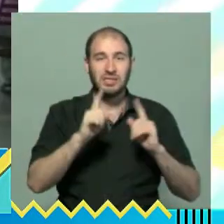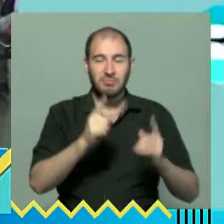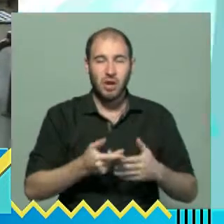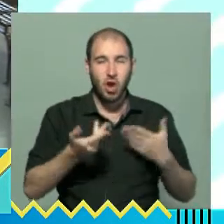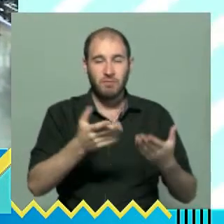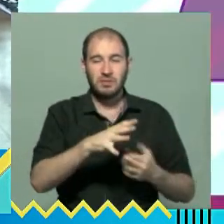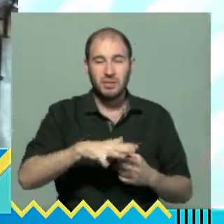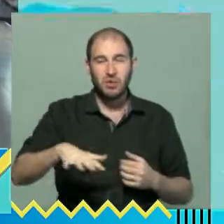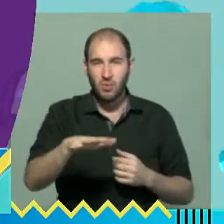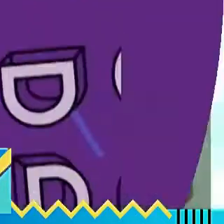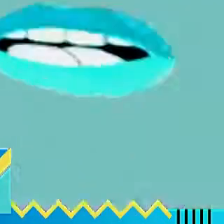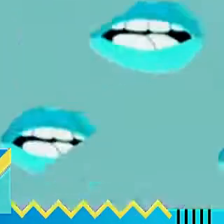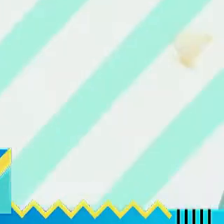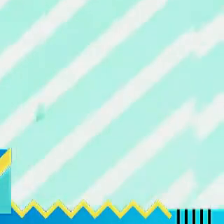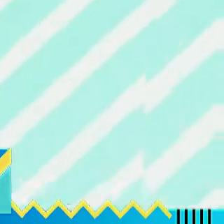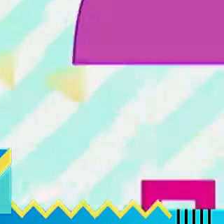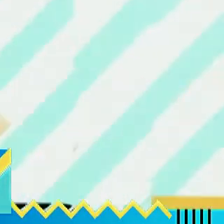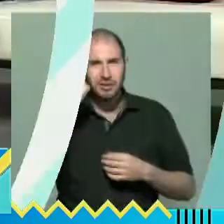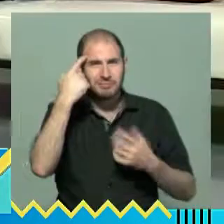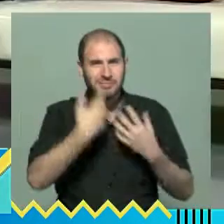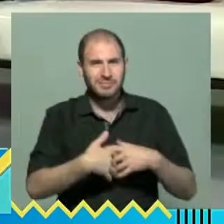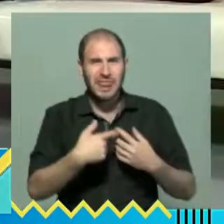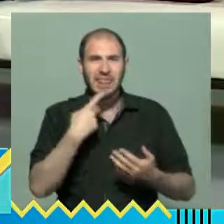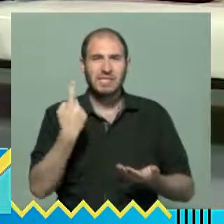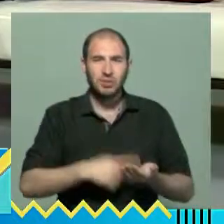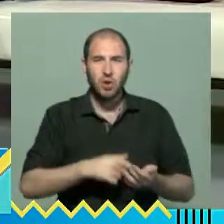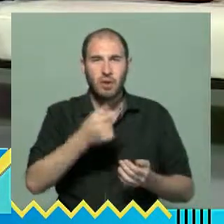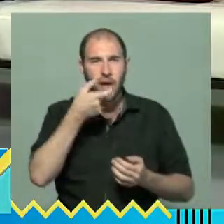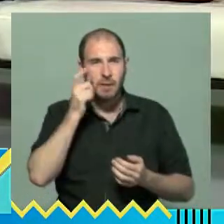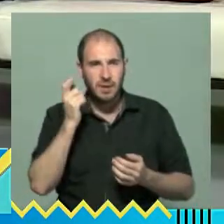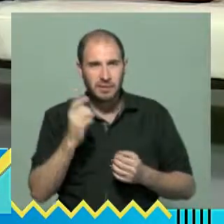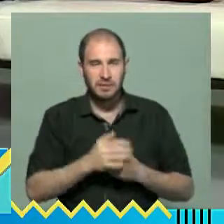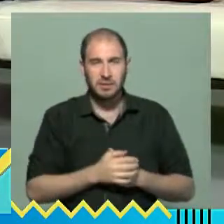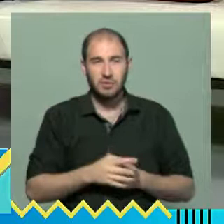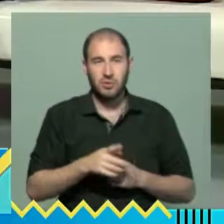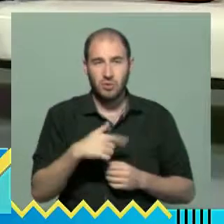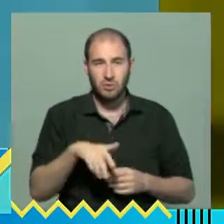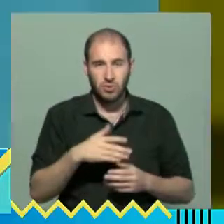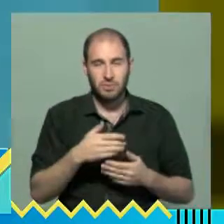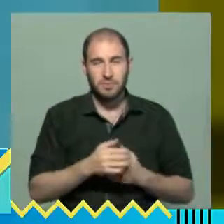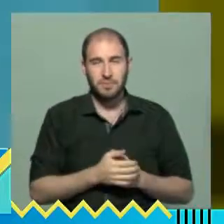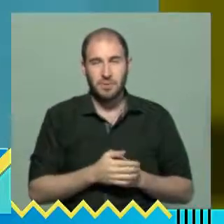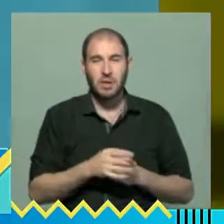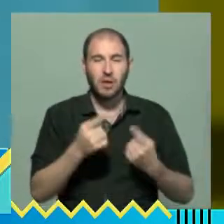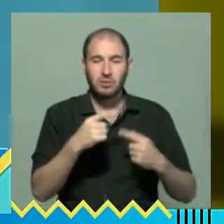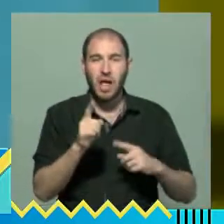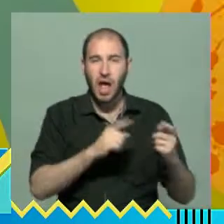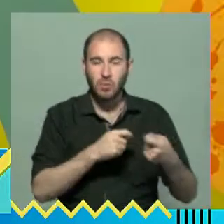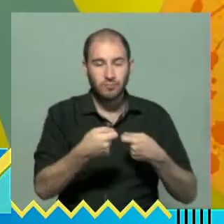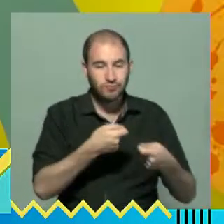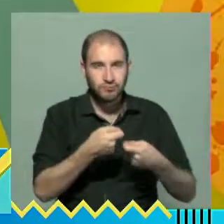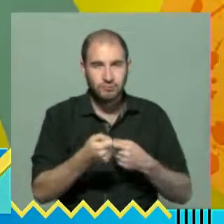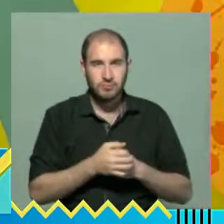un espacio en el que podemos empezar a pensar en qué medida nuestras experiencias, que son las que nos provocaron algunos desajustes, pueden